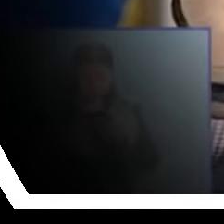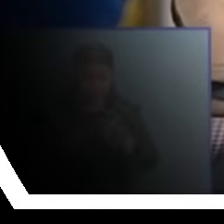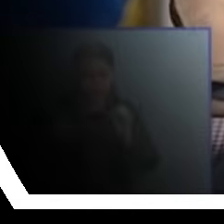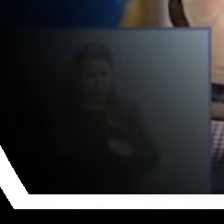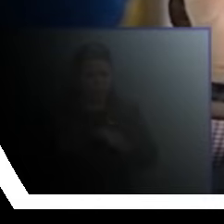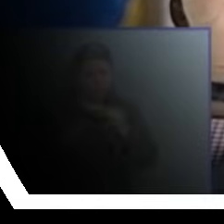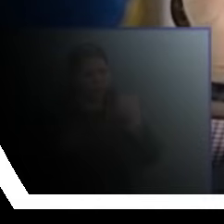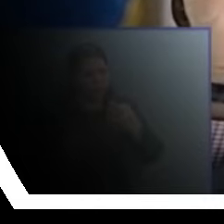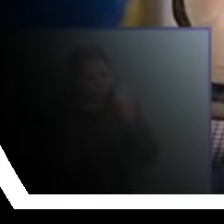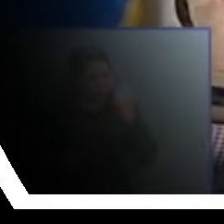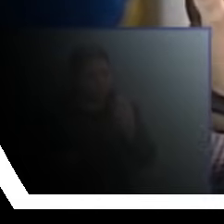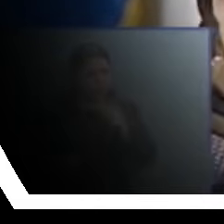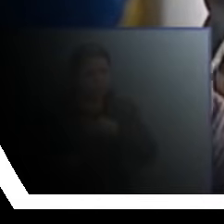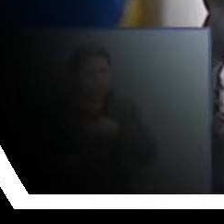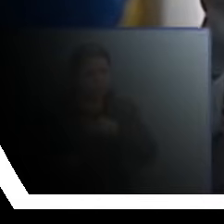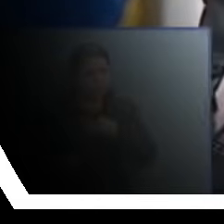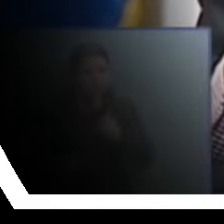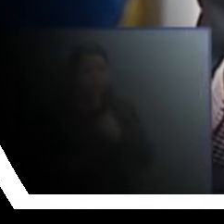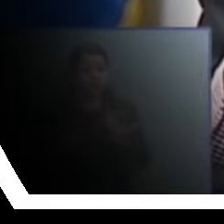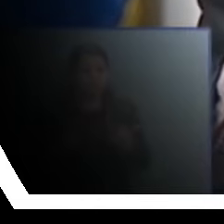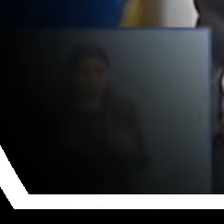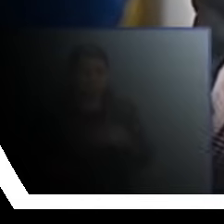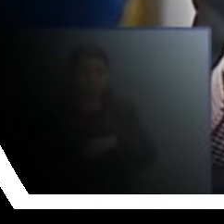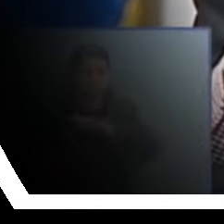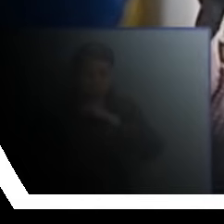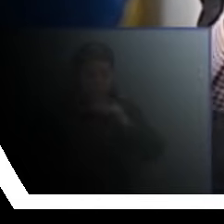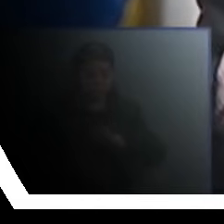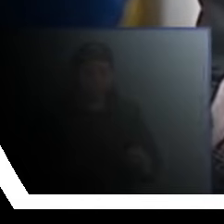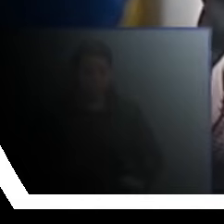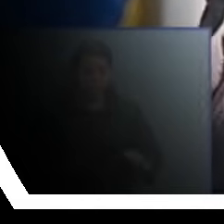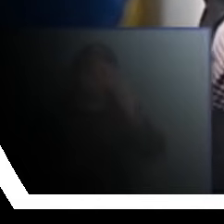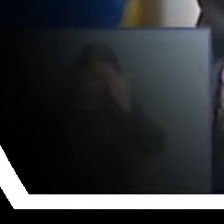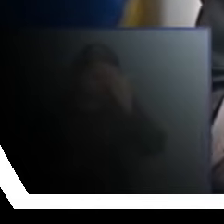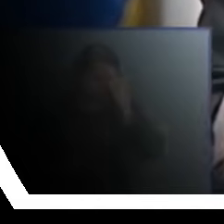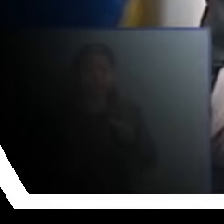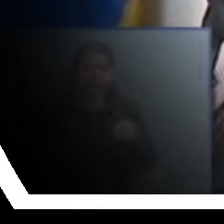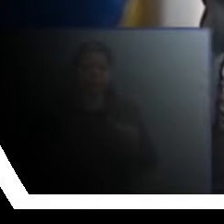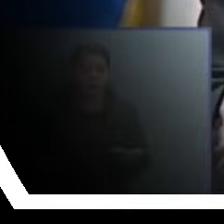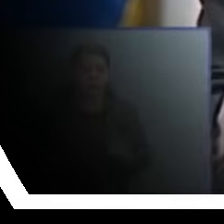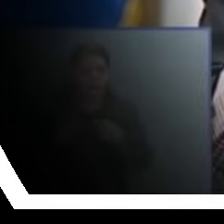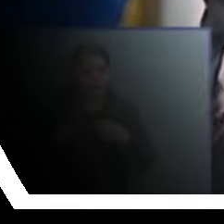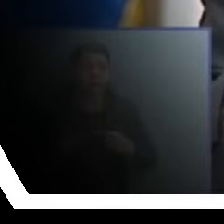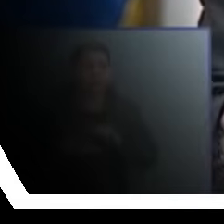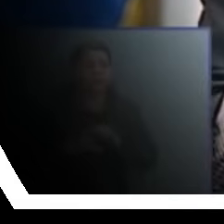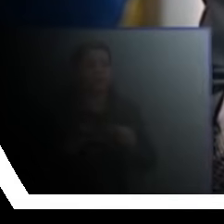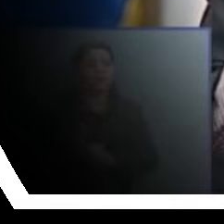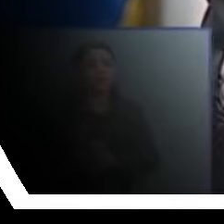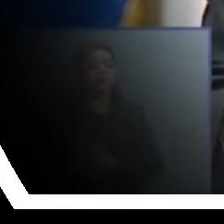compréndame por favor señor ministro para que el pueblo salvadoreño sepa Por qué ingresaron a recinto